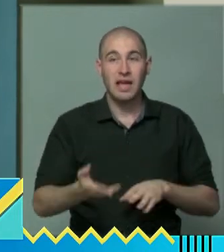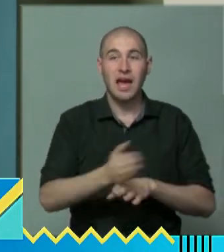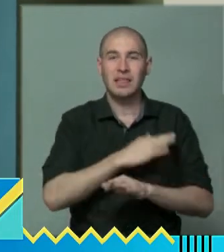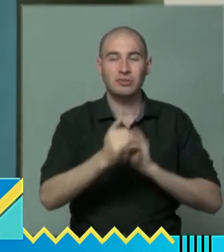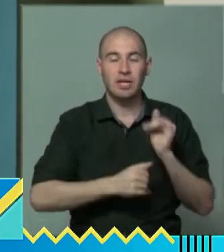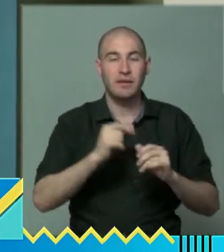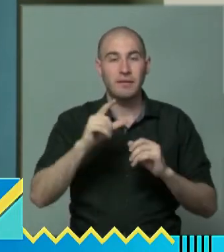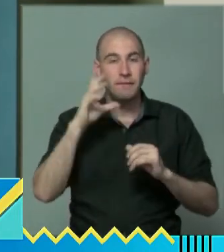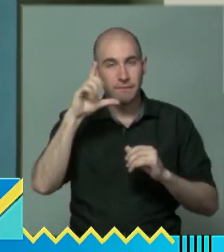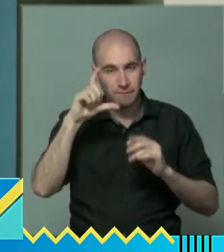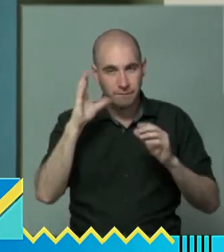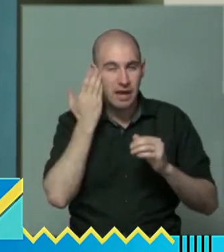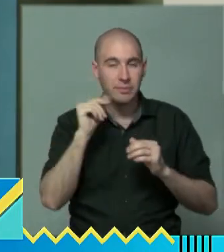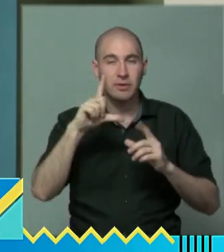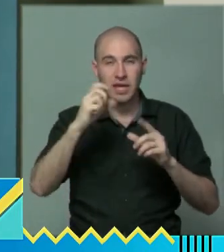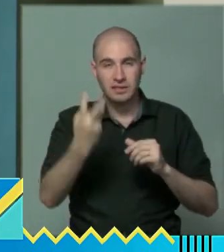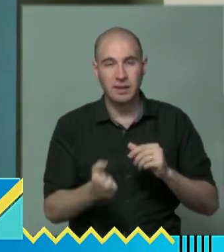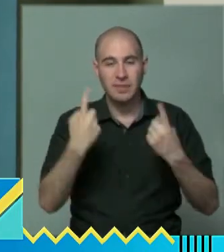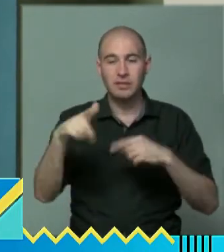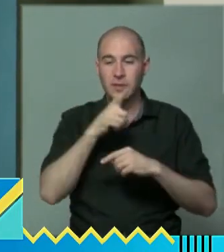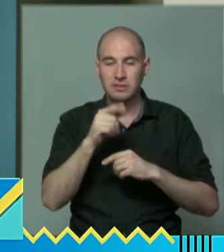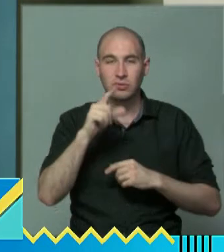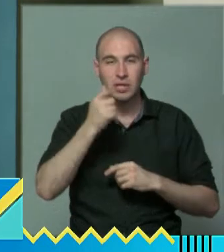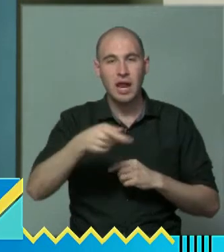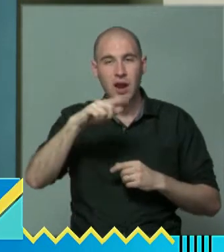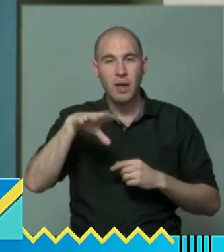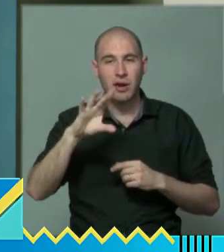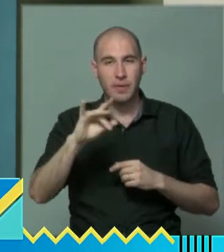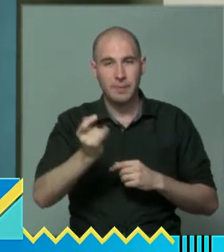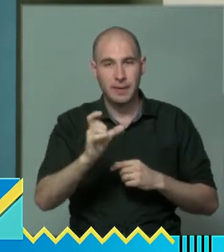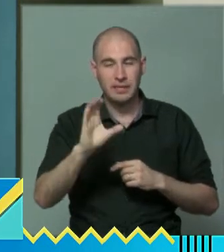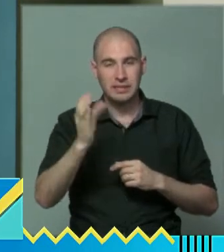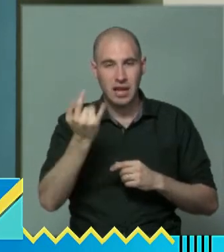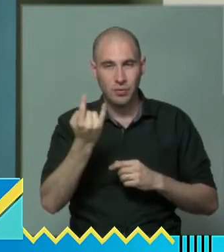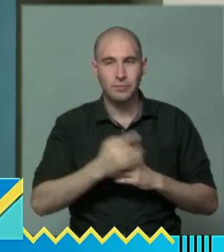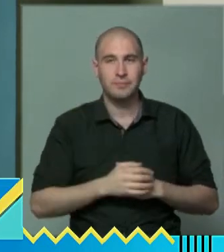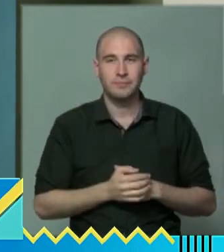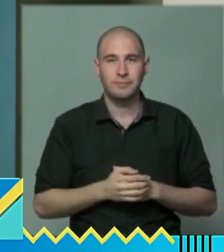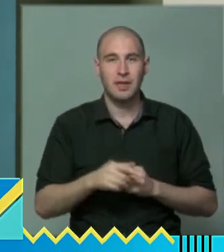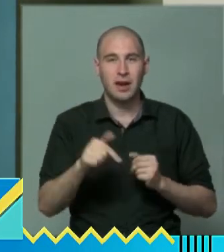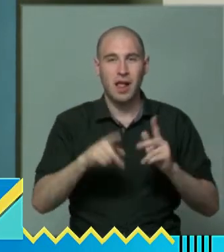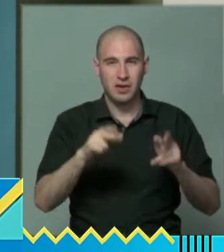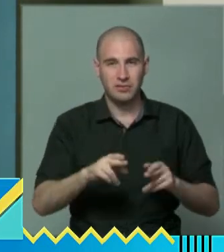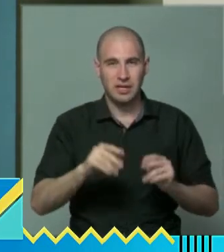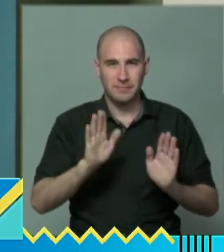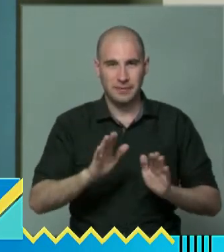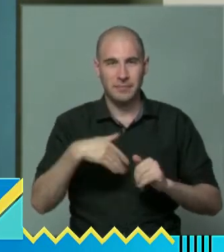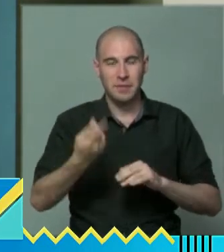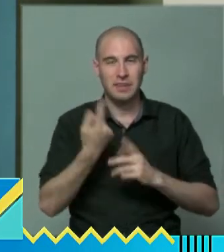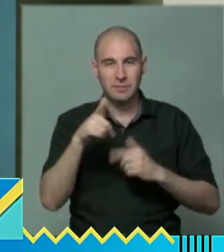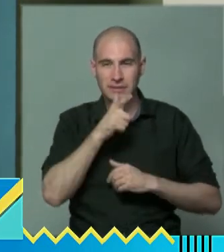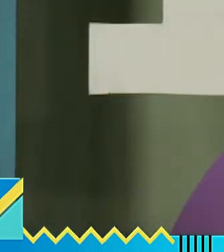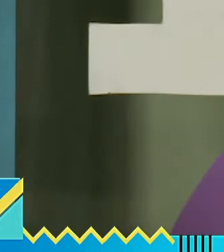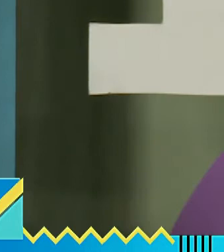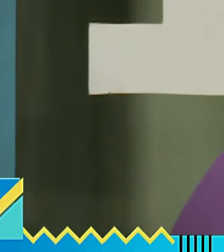repasamos las redes sociales en Facebook y en Instagram como Distintos Parecidos y en Twitter como @dpsnalu. Vamos a un corte, ya volvemos con más Distintos